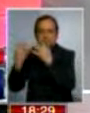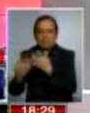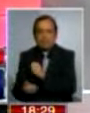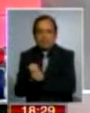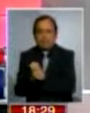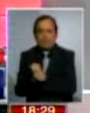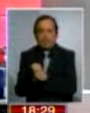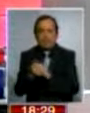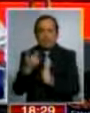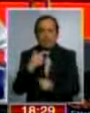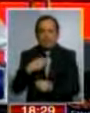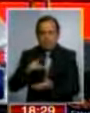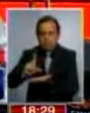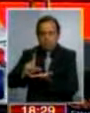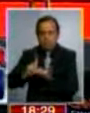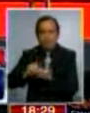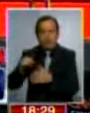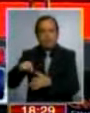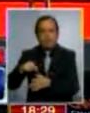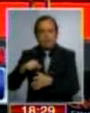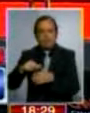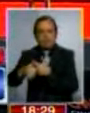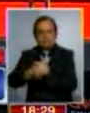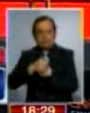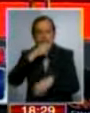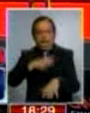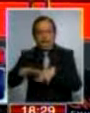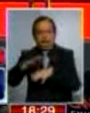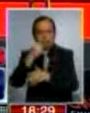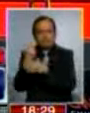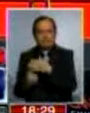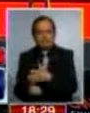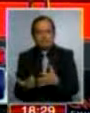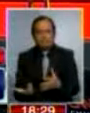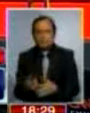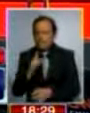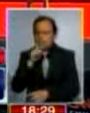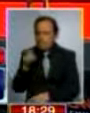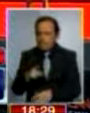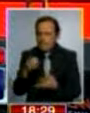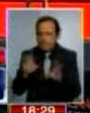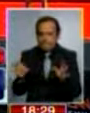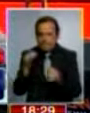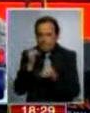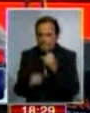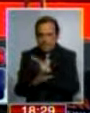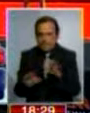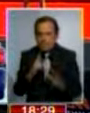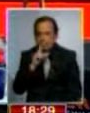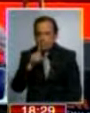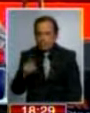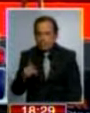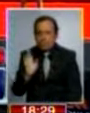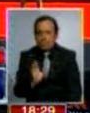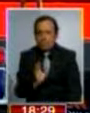tenemos bajo la cuota de inundación? Vamos de inmediato a ese tema que también es muy importante, pero para cerrar este asunto, una vez